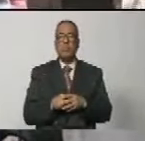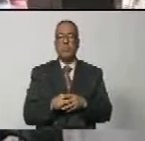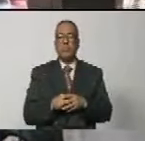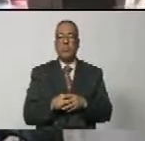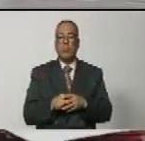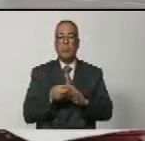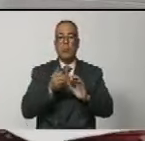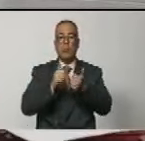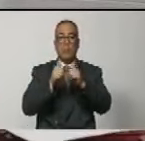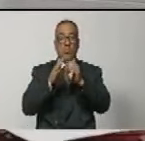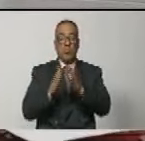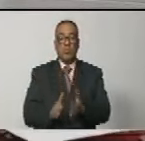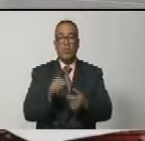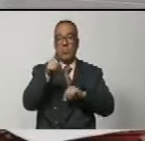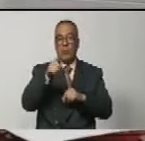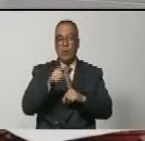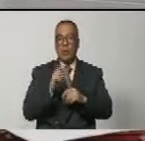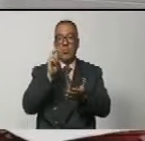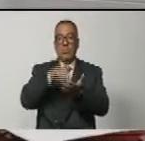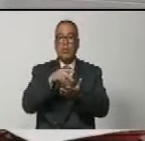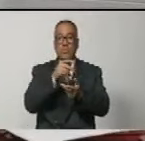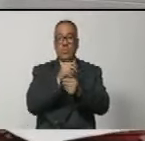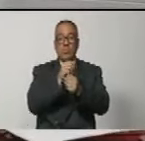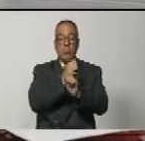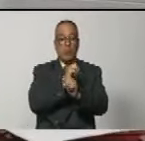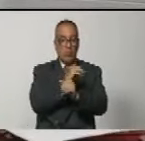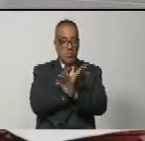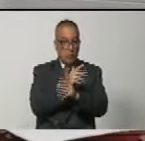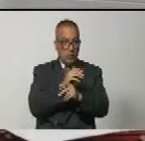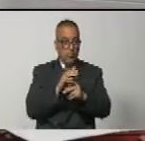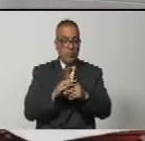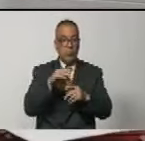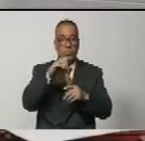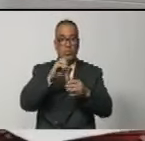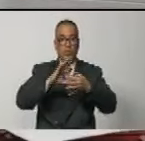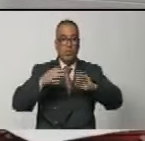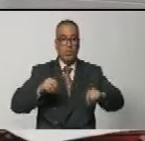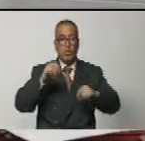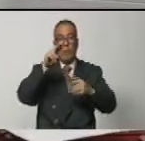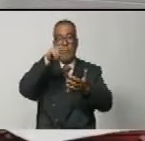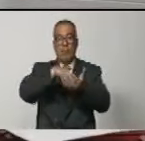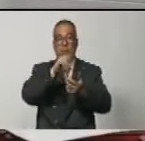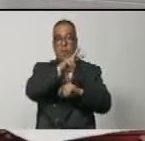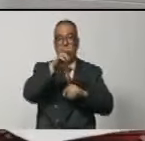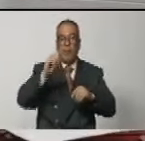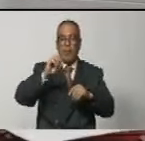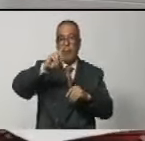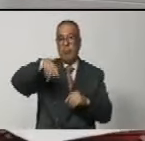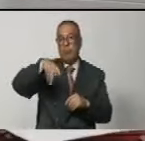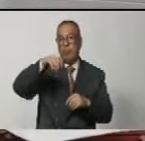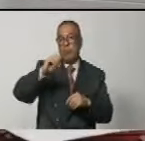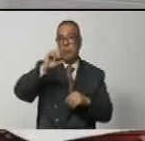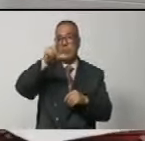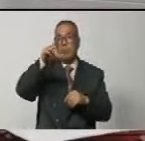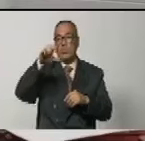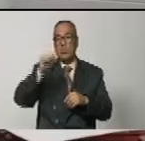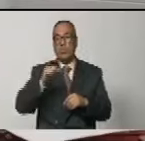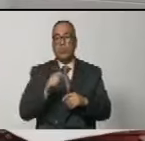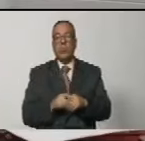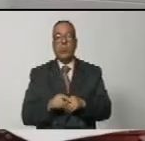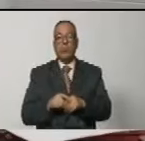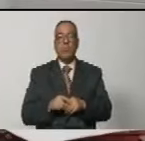La atleta de paraatletismo clasificada en los Juegos Olímpicos París 2024, Paola García.